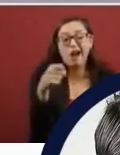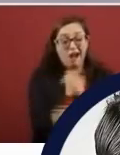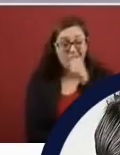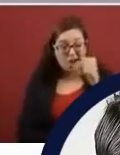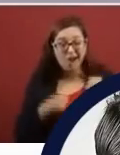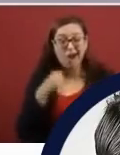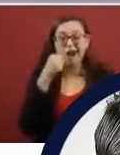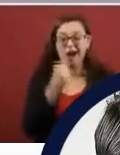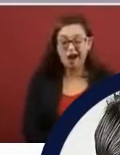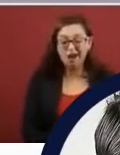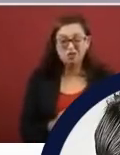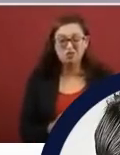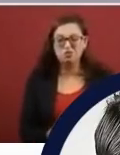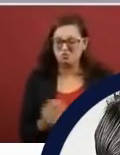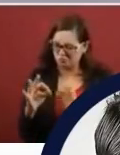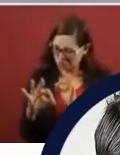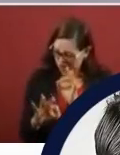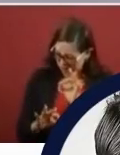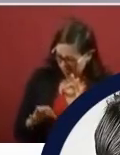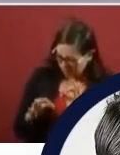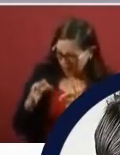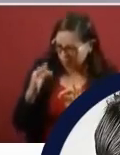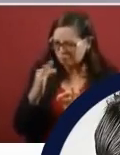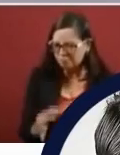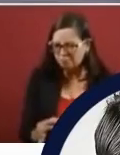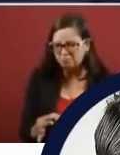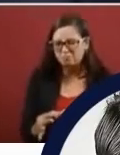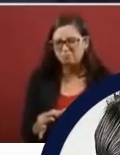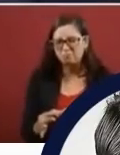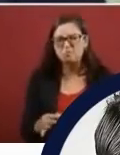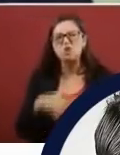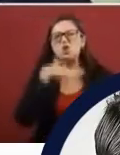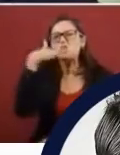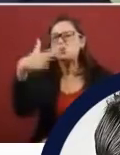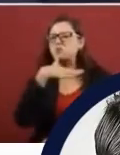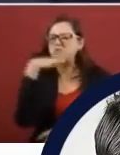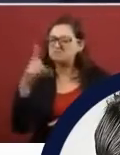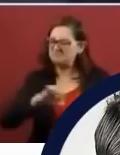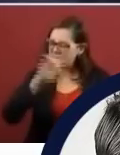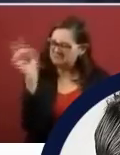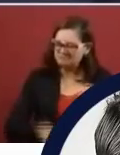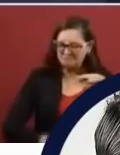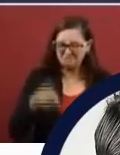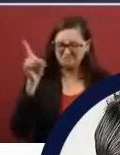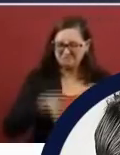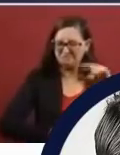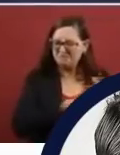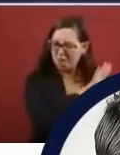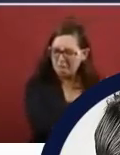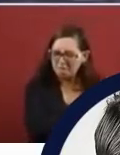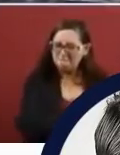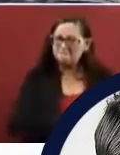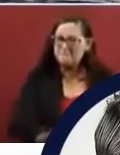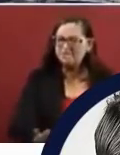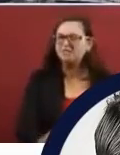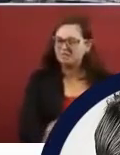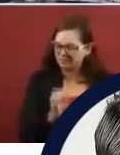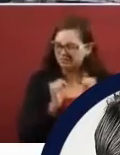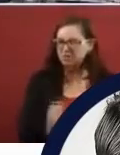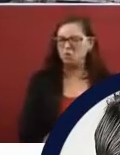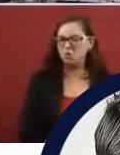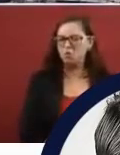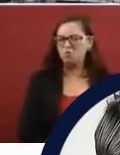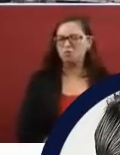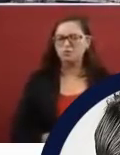Trump declara que los aranceles están completamente fuera de la mesa, es decir, que ya no están en consideración. a partir de la política migratoria que estamos implementando, una